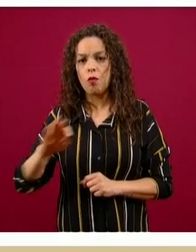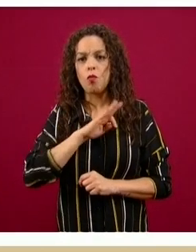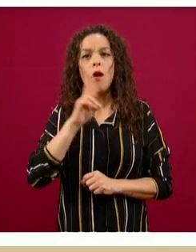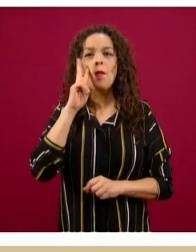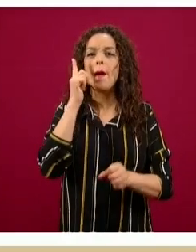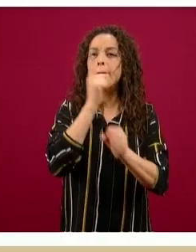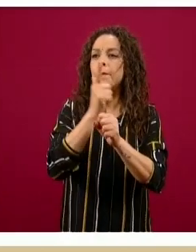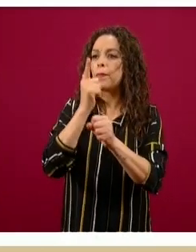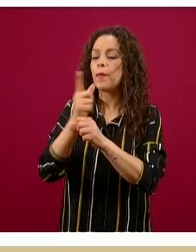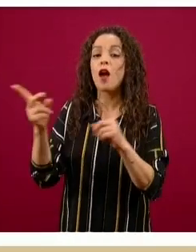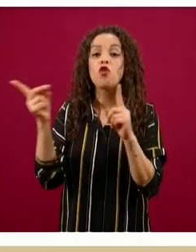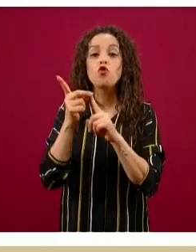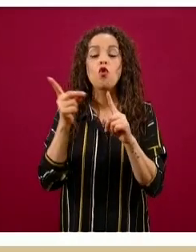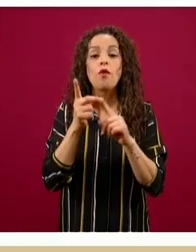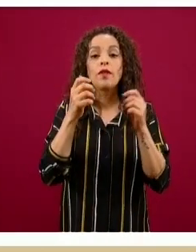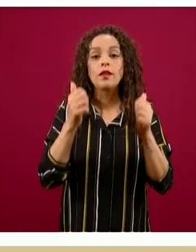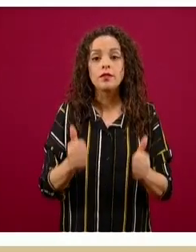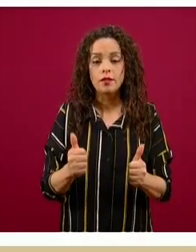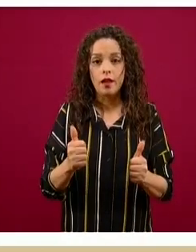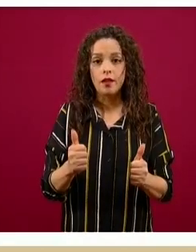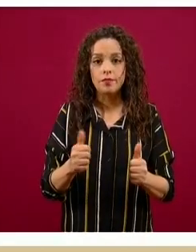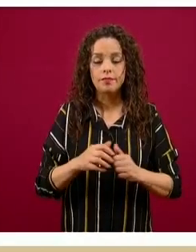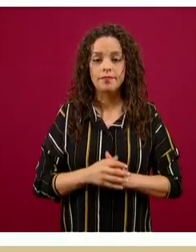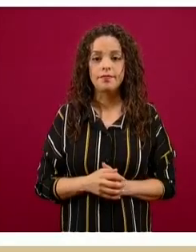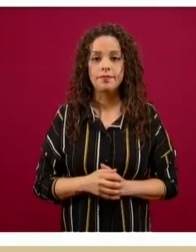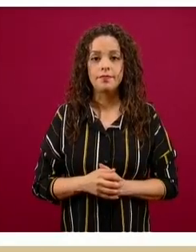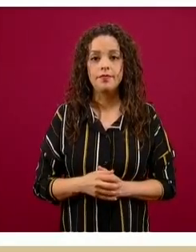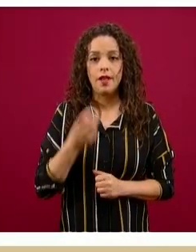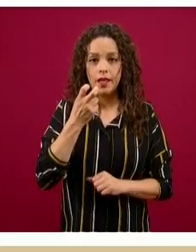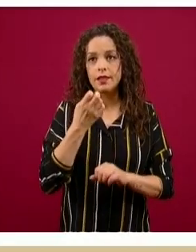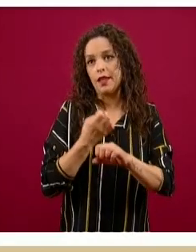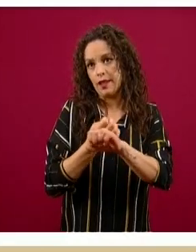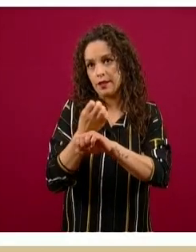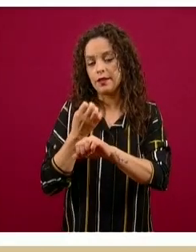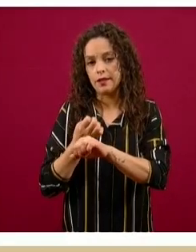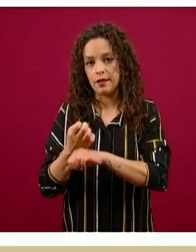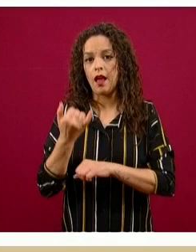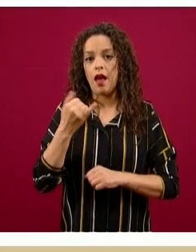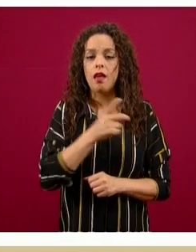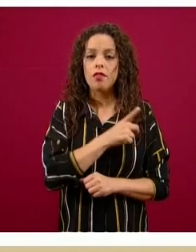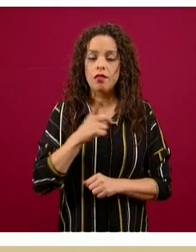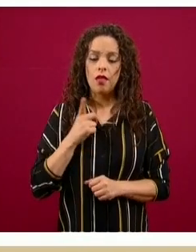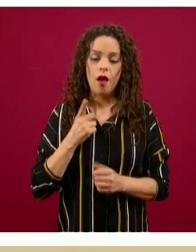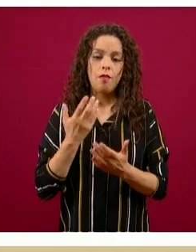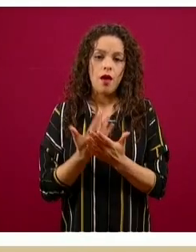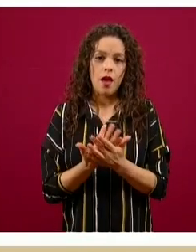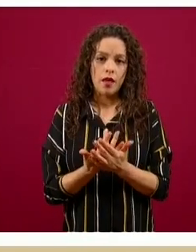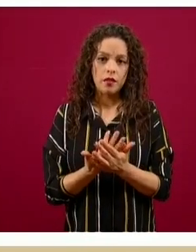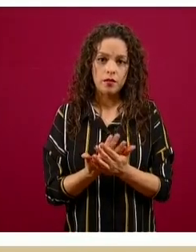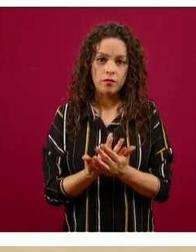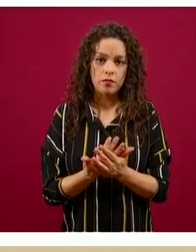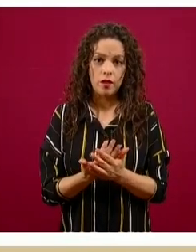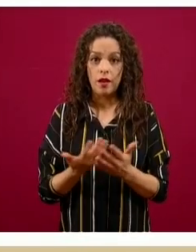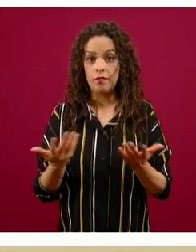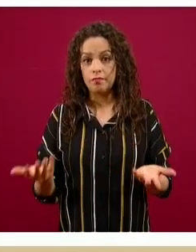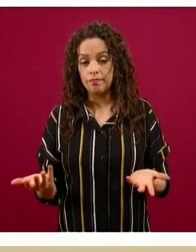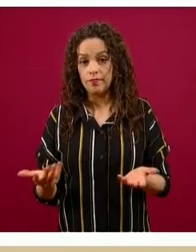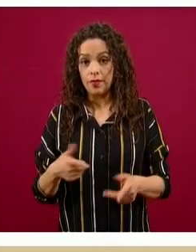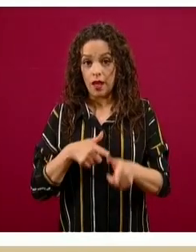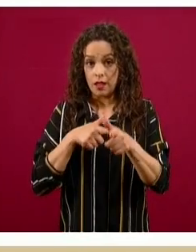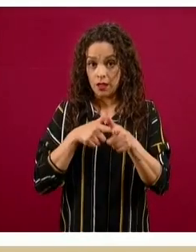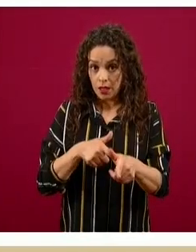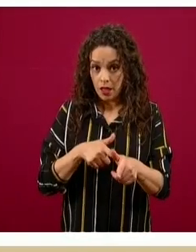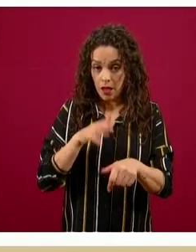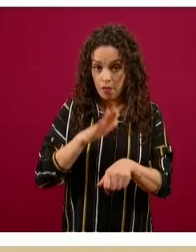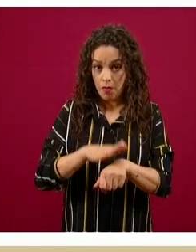estos casos confirmados activos y en dónde podemos esperar que se incremente esta, digamos, actividad o este